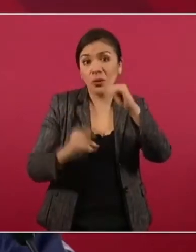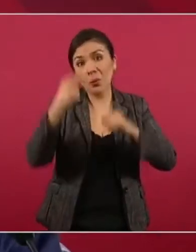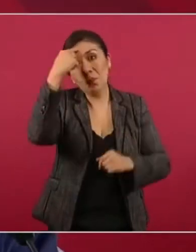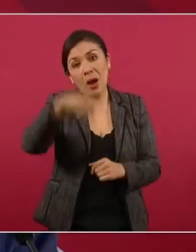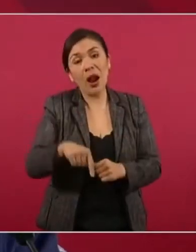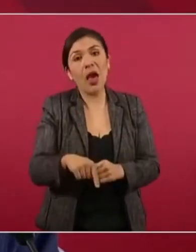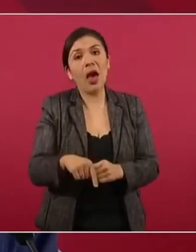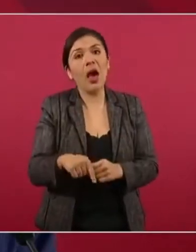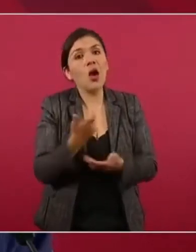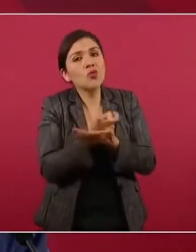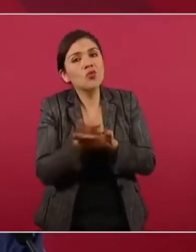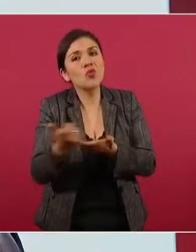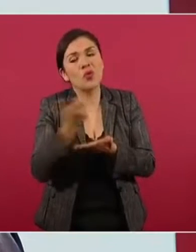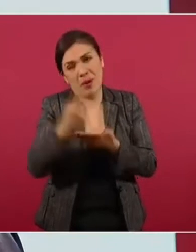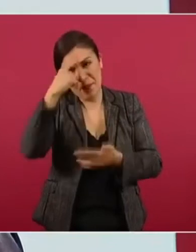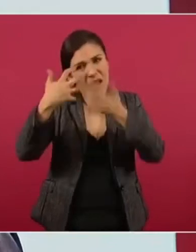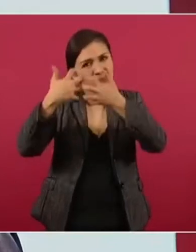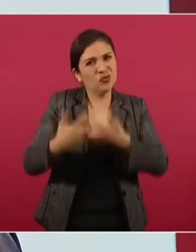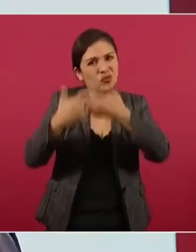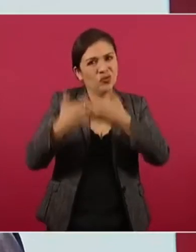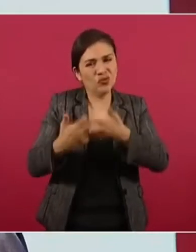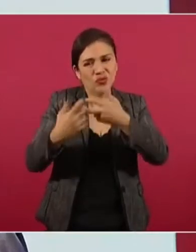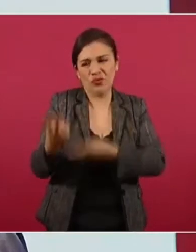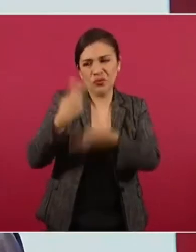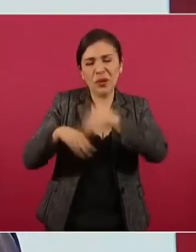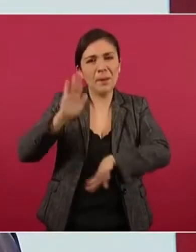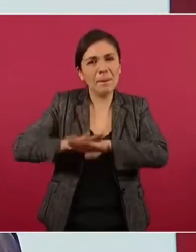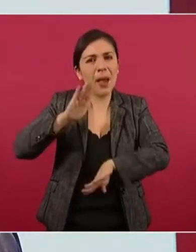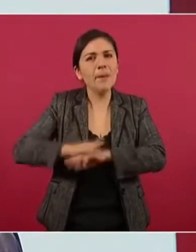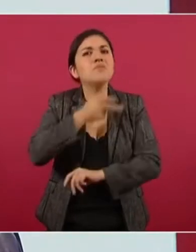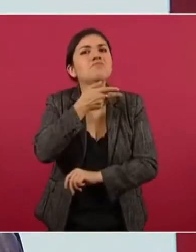en las cuotas de producción de petróleo.